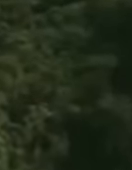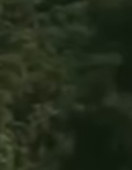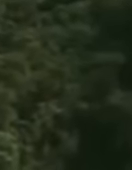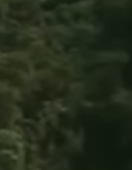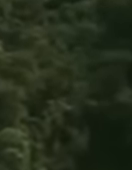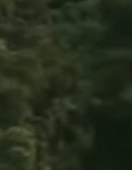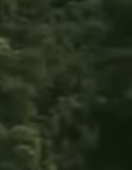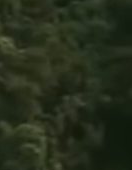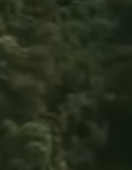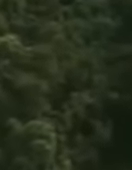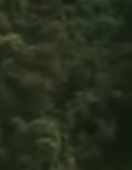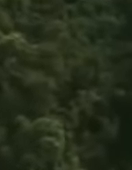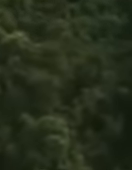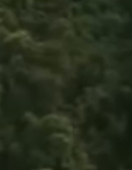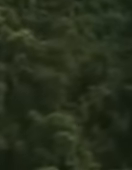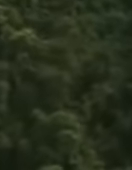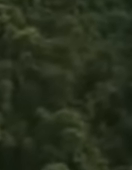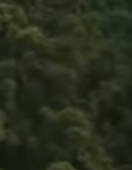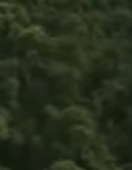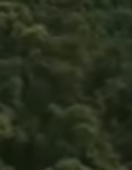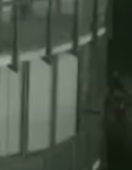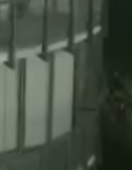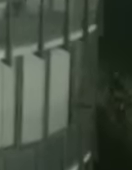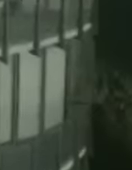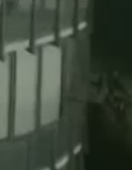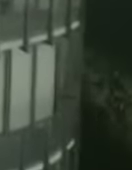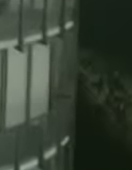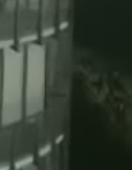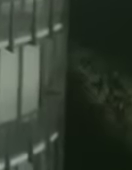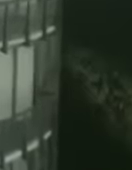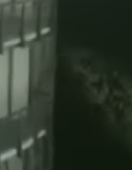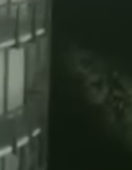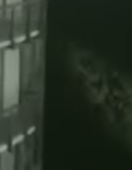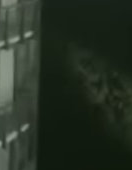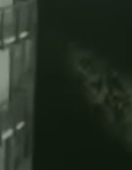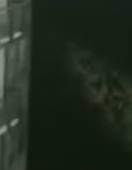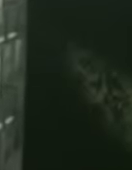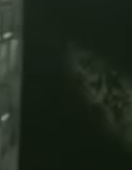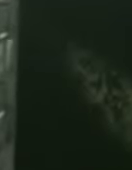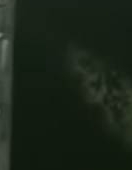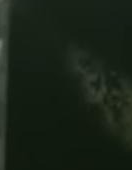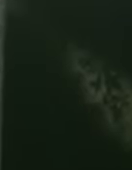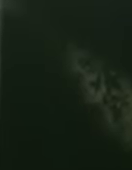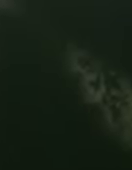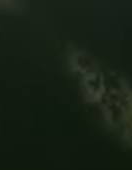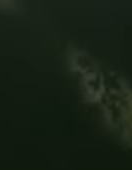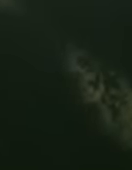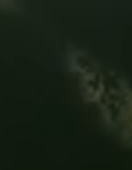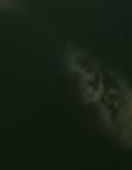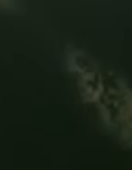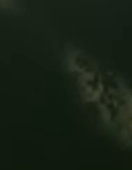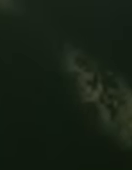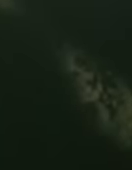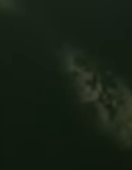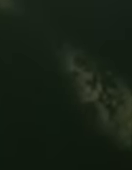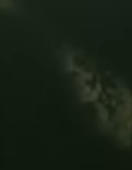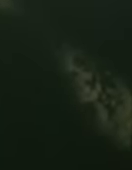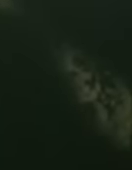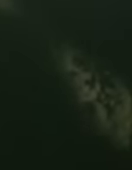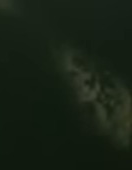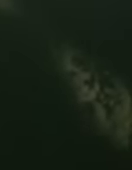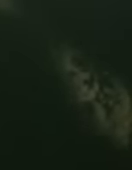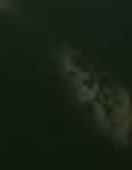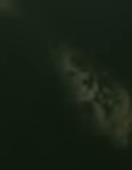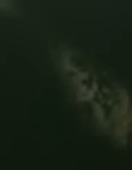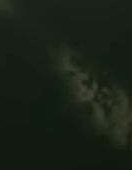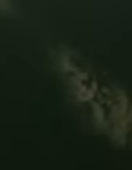presidente constitucional Nicolás Maduro no se detiene y se va a reunir con el alto mando político, integrantes de la Dirección Nacional